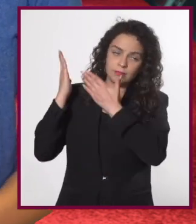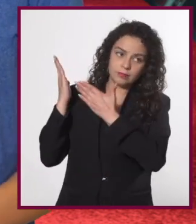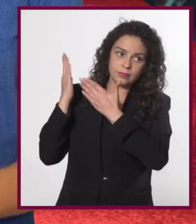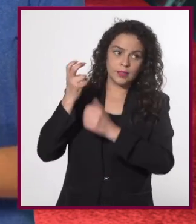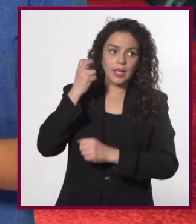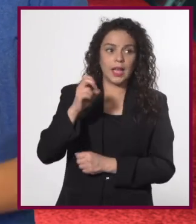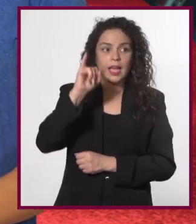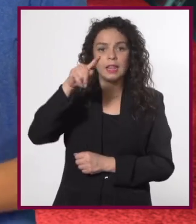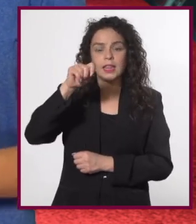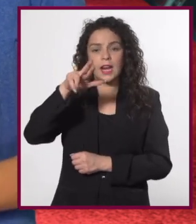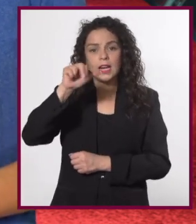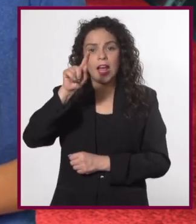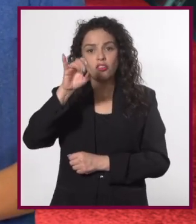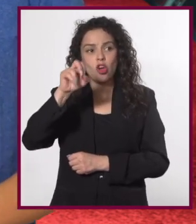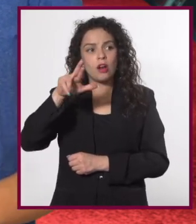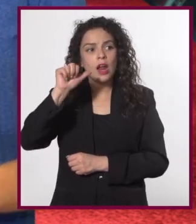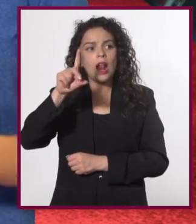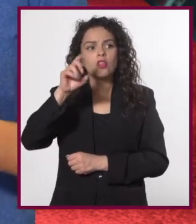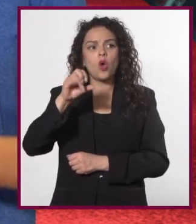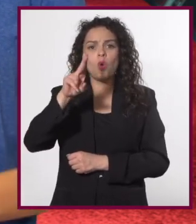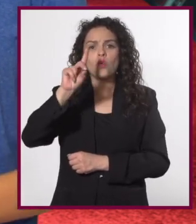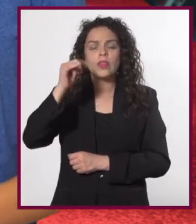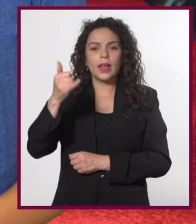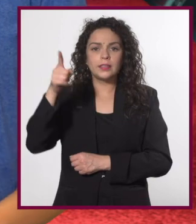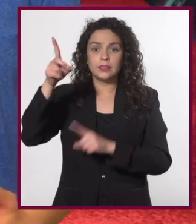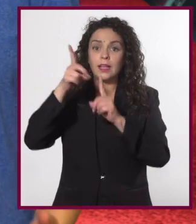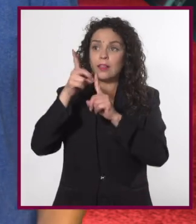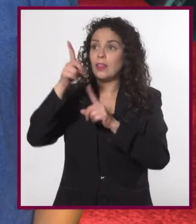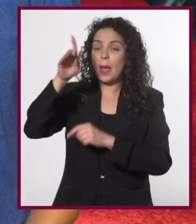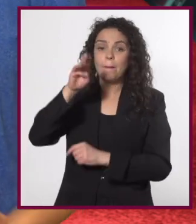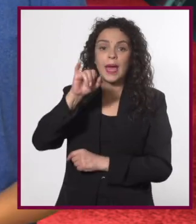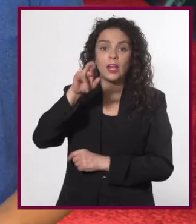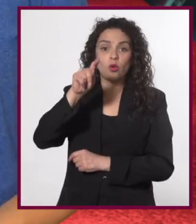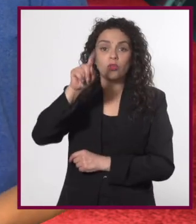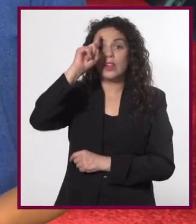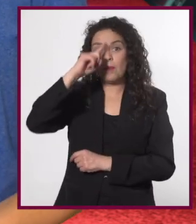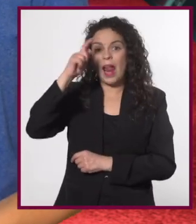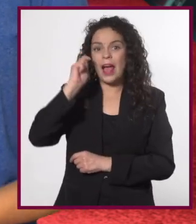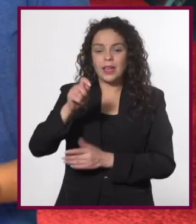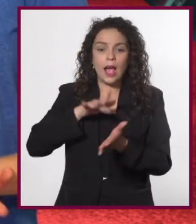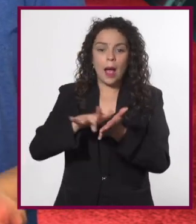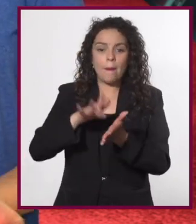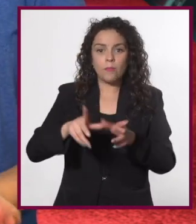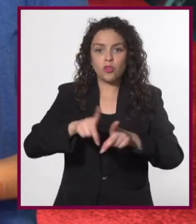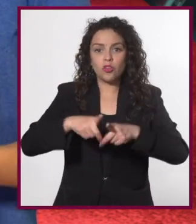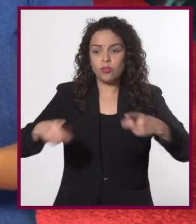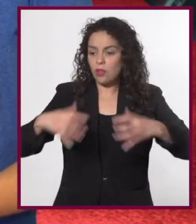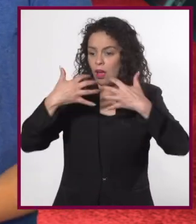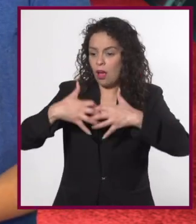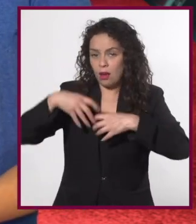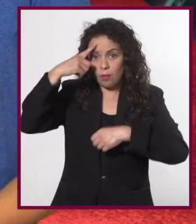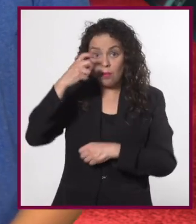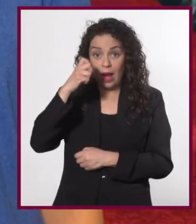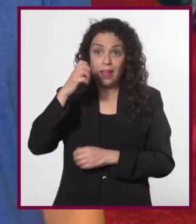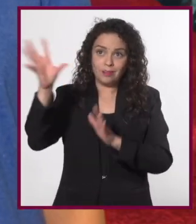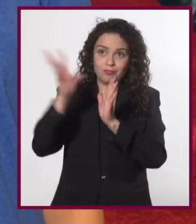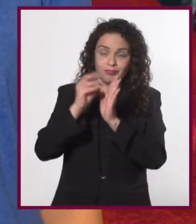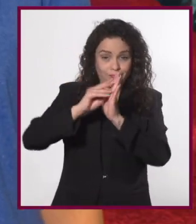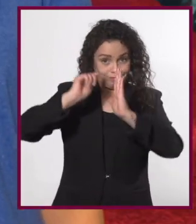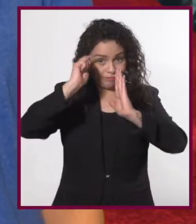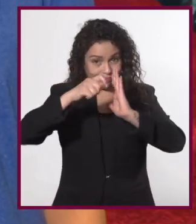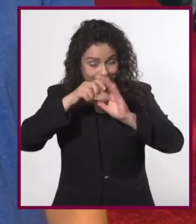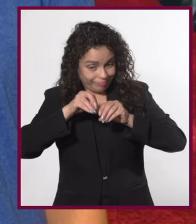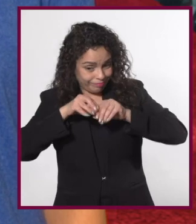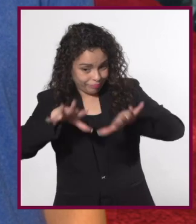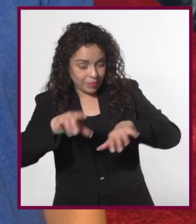Beirut sobresale por su gran proyección internacional y por el apoyo al desarrollo industrial y cultural del documental.